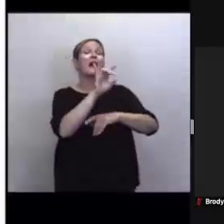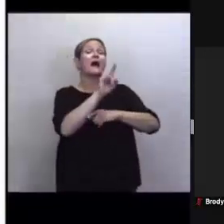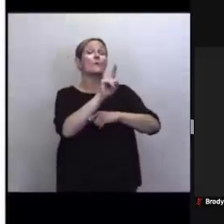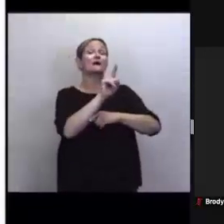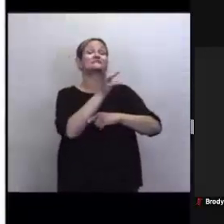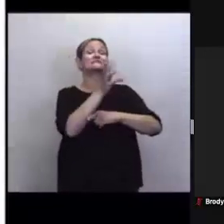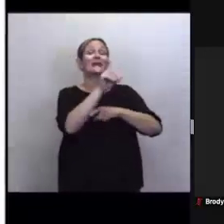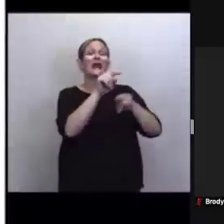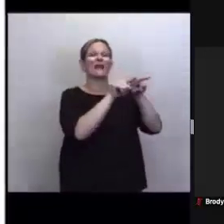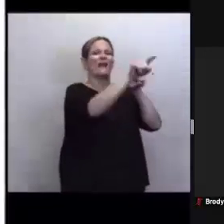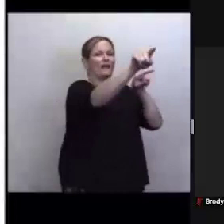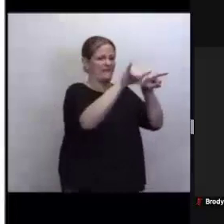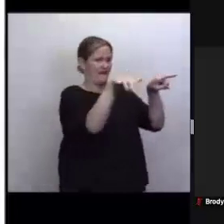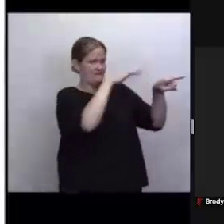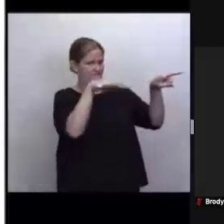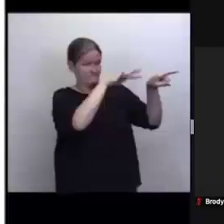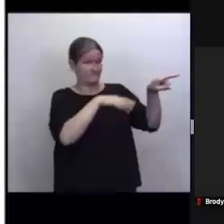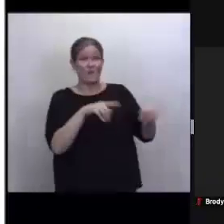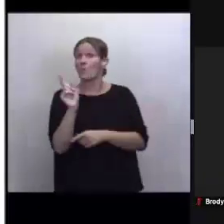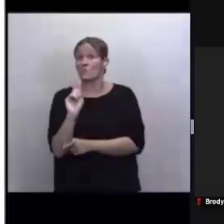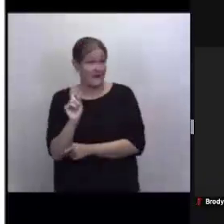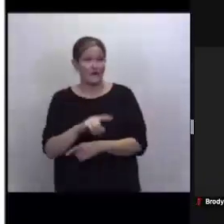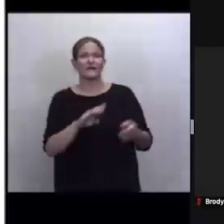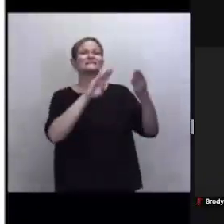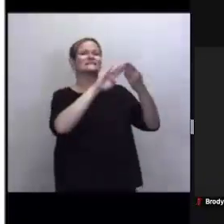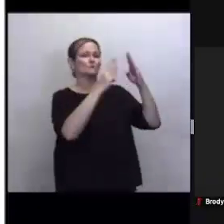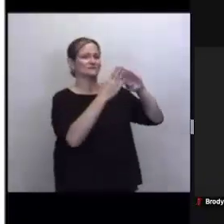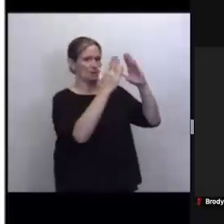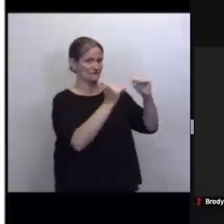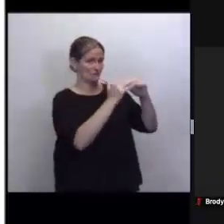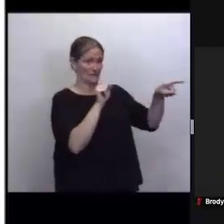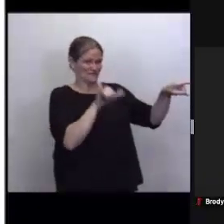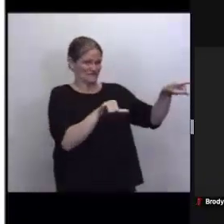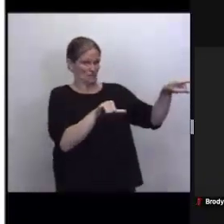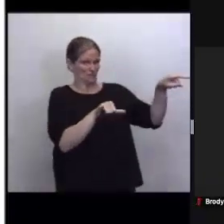y 690 en el centro de Syracuse.